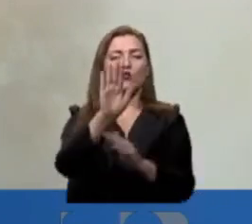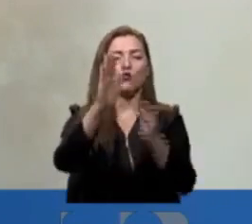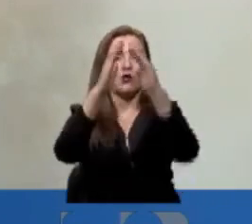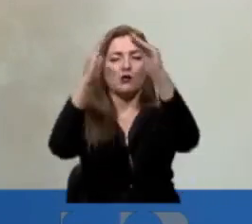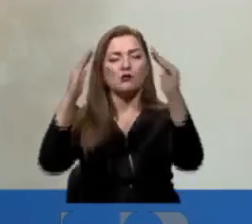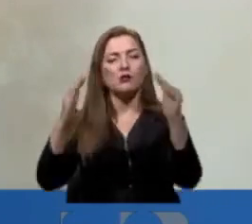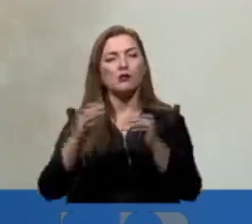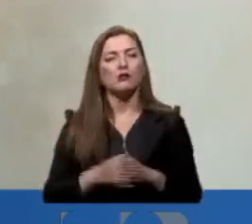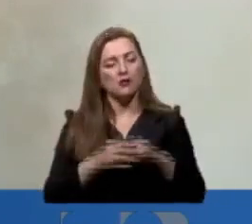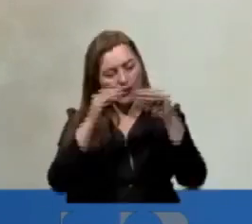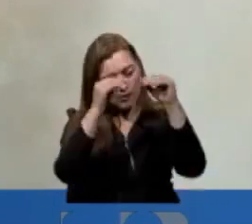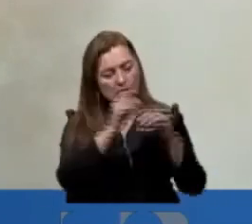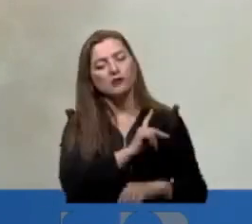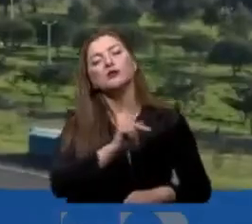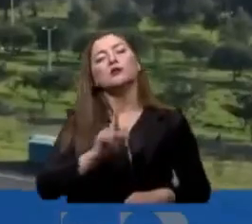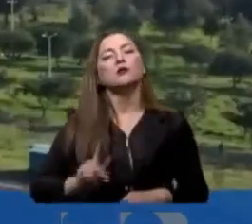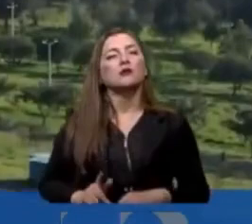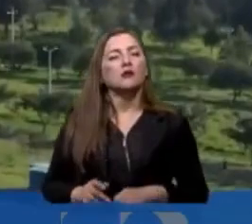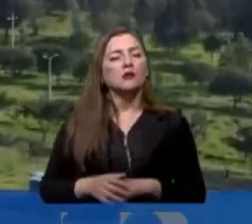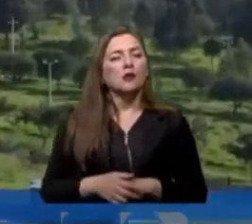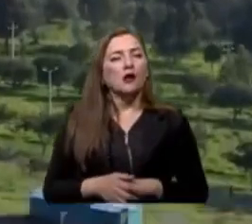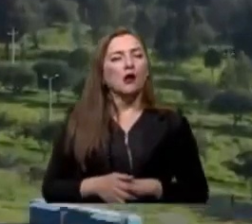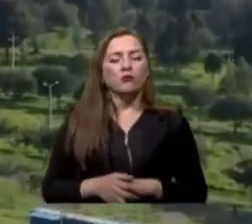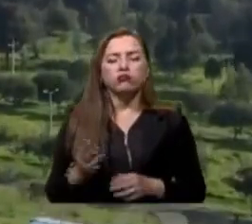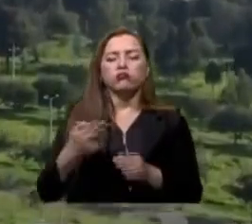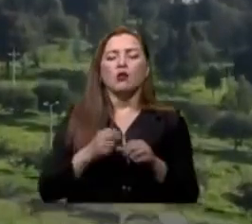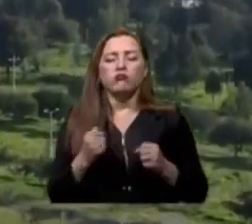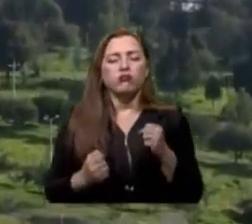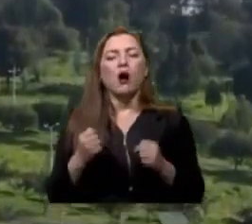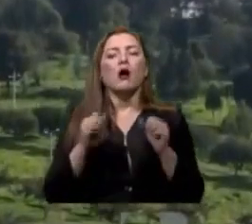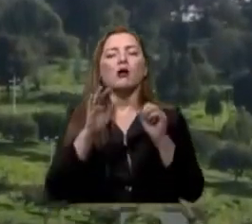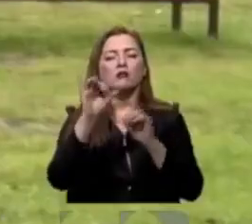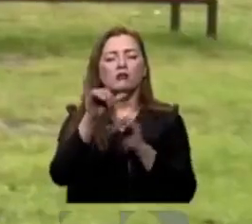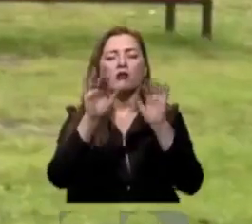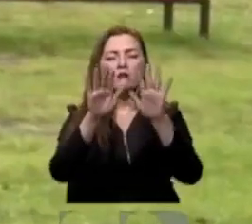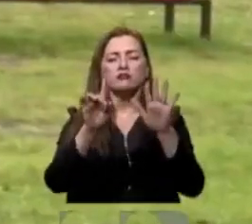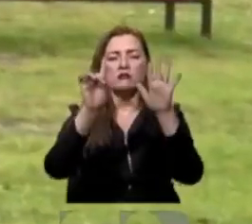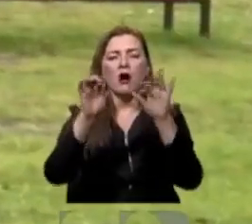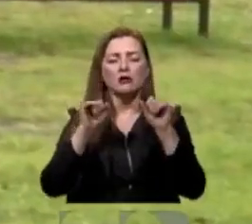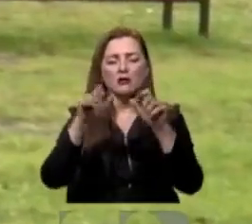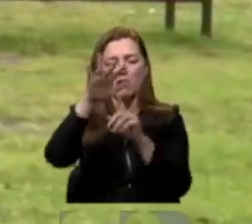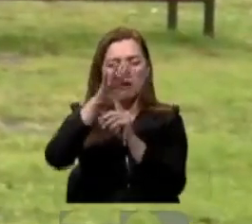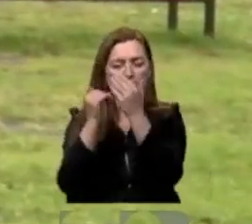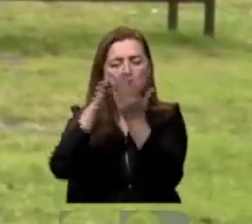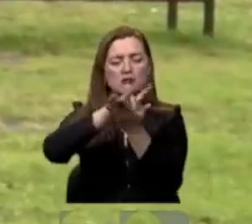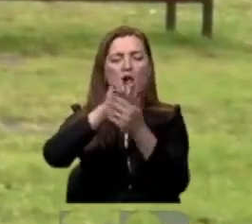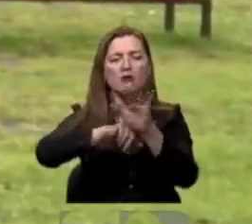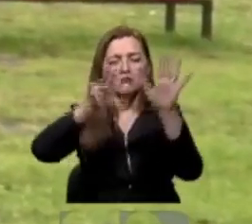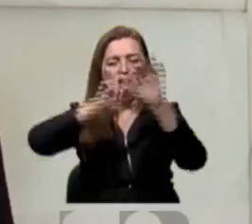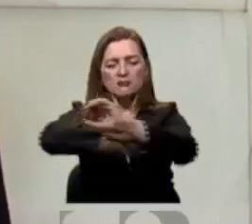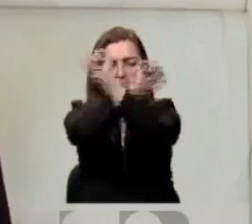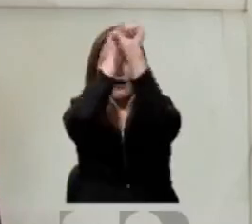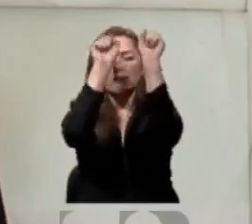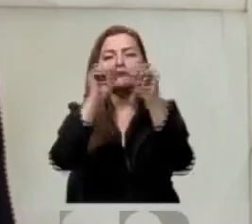la enseñanza es personalizada la carrera será el sábado 16 de septiembre en el parque bicentenario a las ocho de la